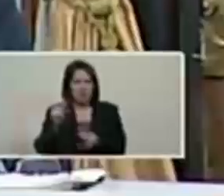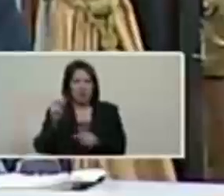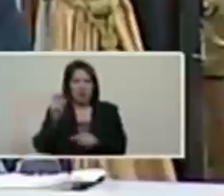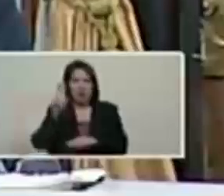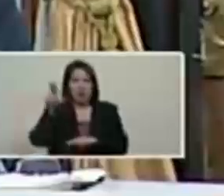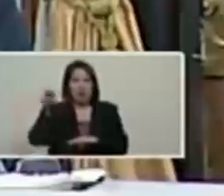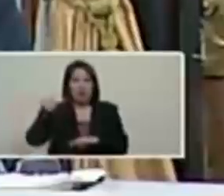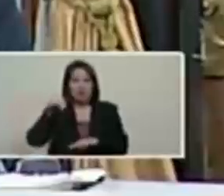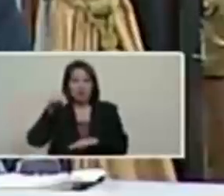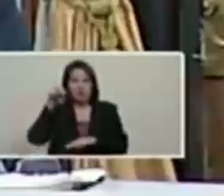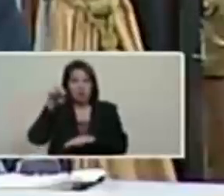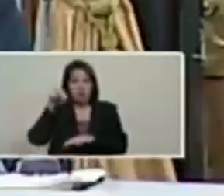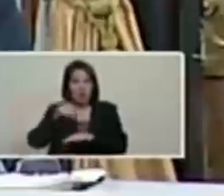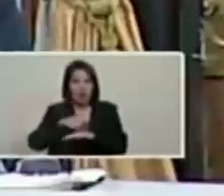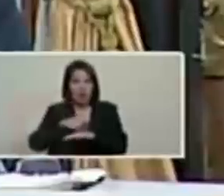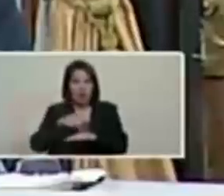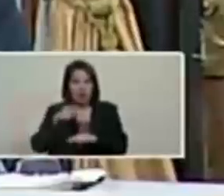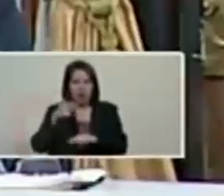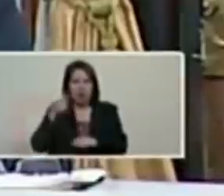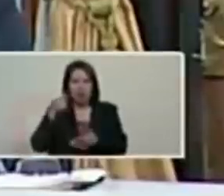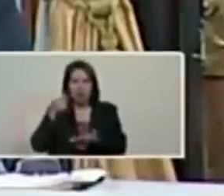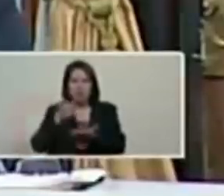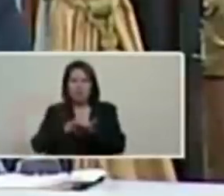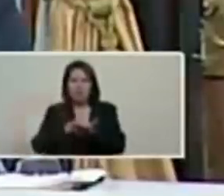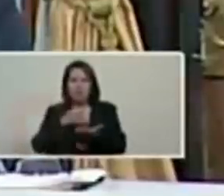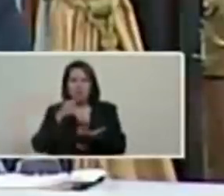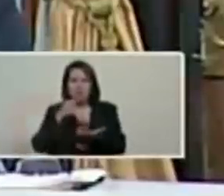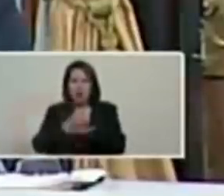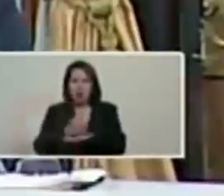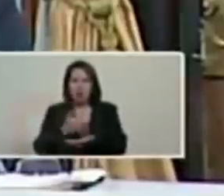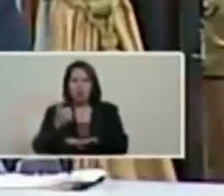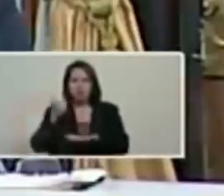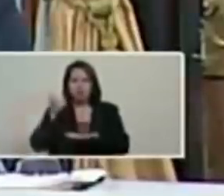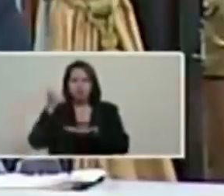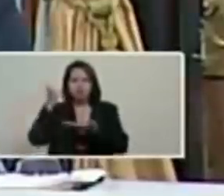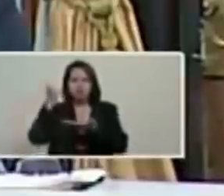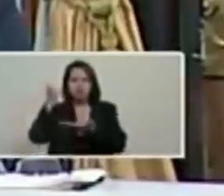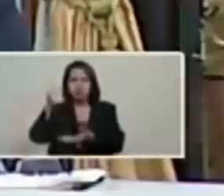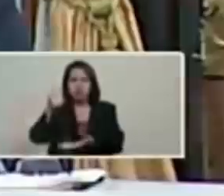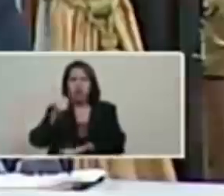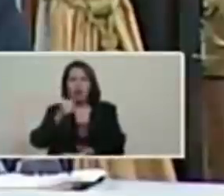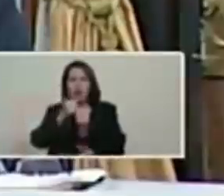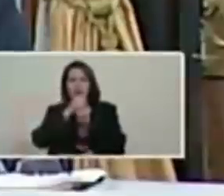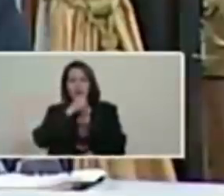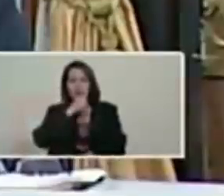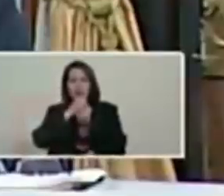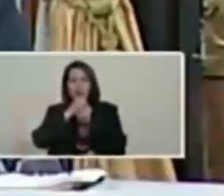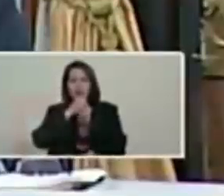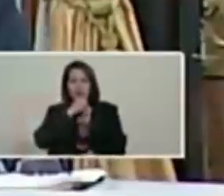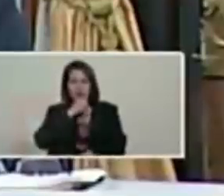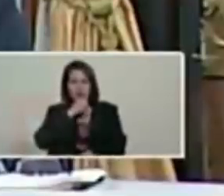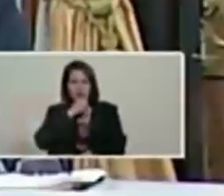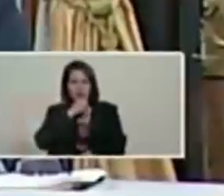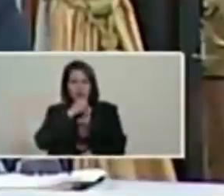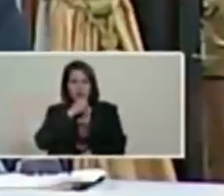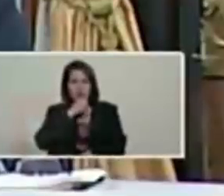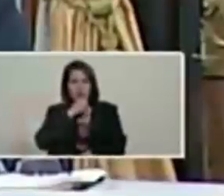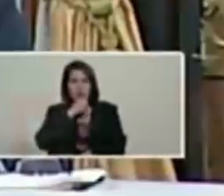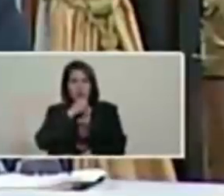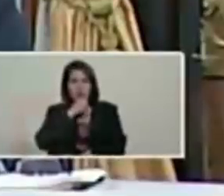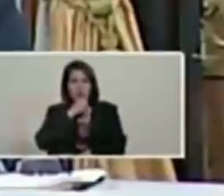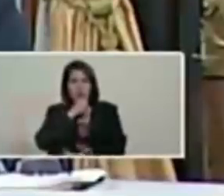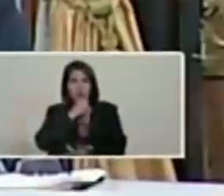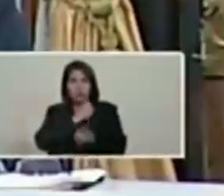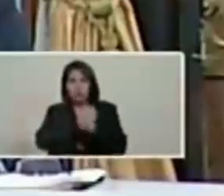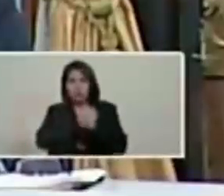sociales asumió la autoría del ataque al cuartel militar venezolano, dijo Maduro, en un acto de trabajo transmitido en cadena obligatoria